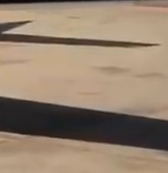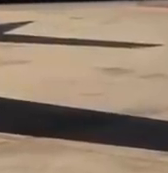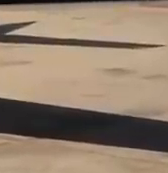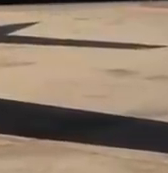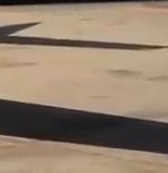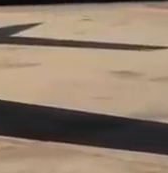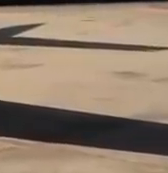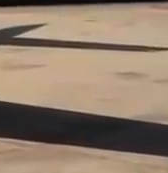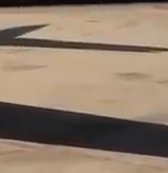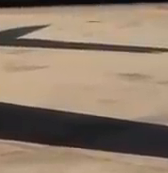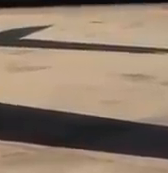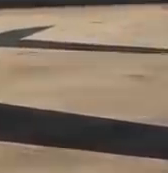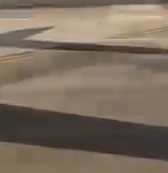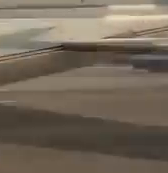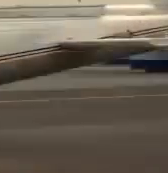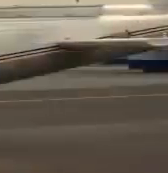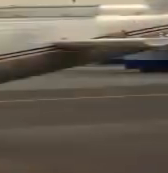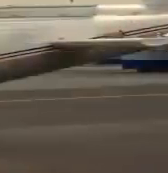operación.